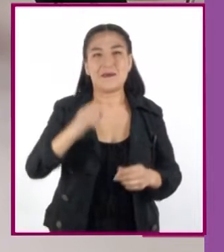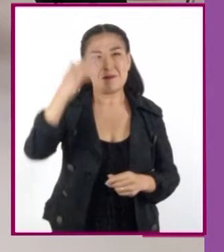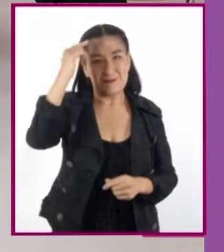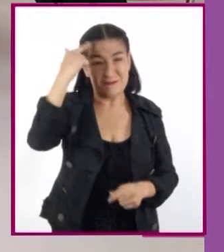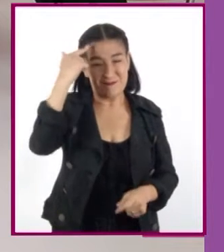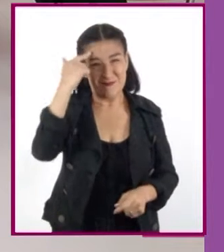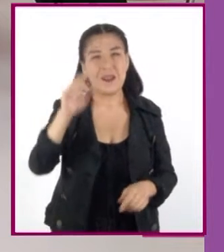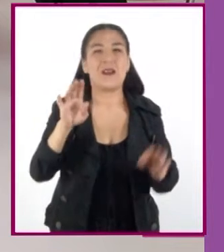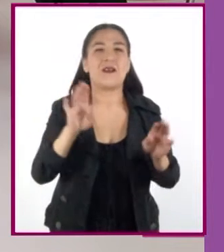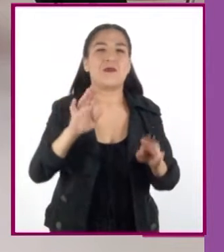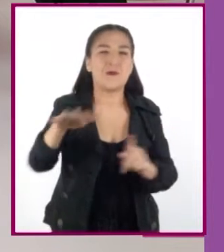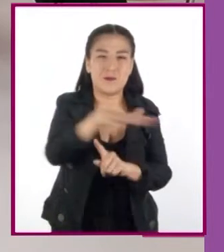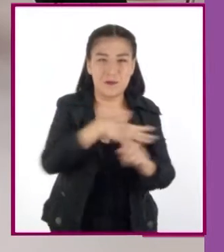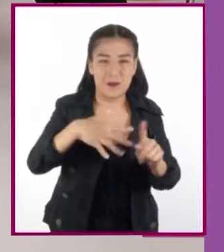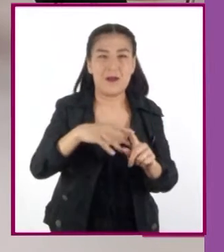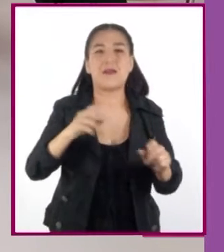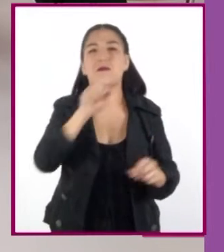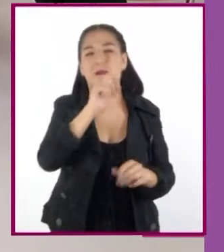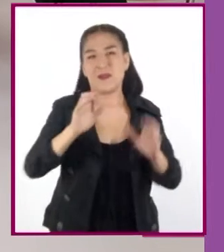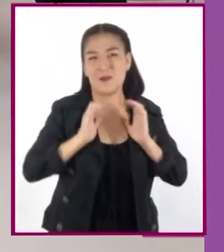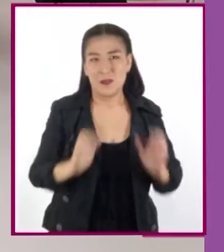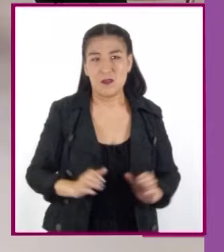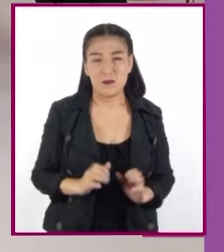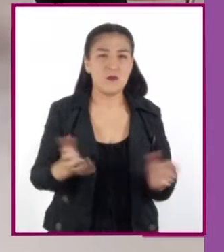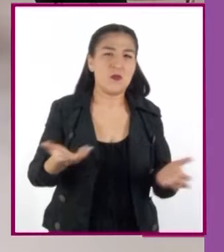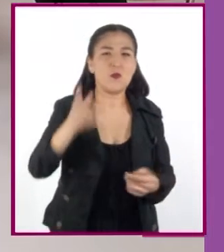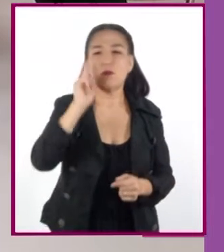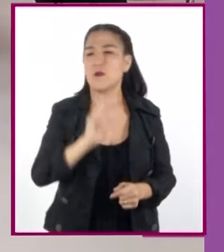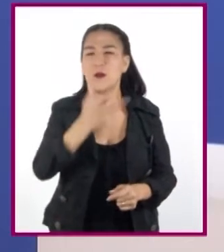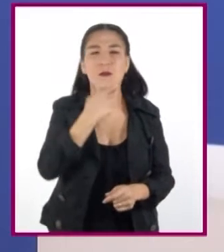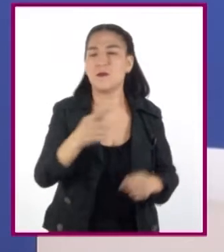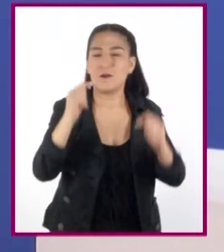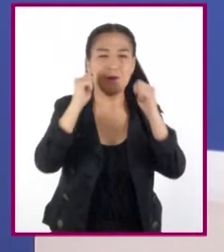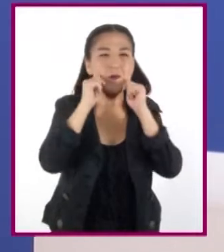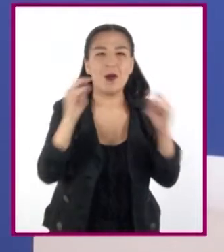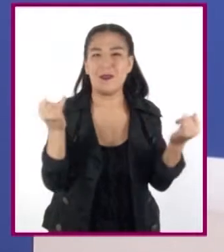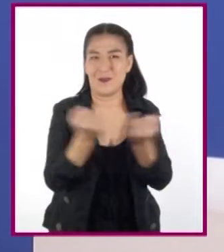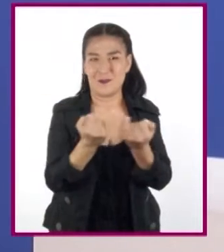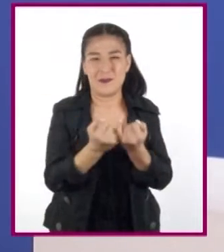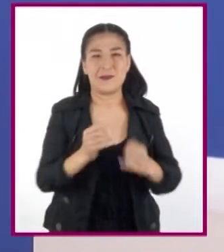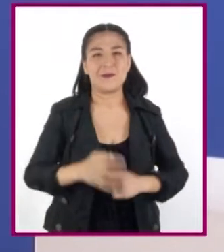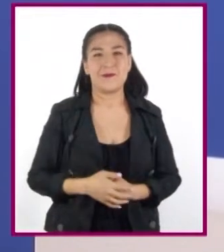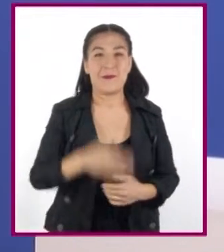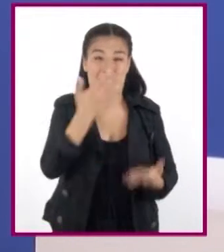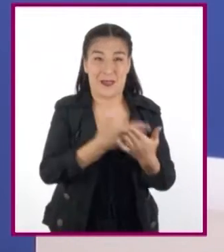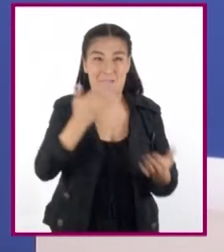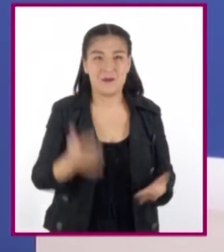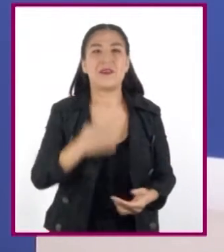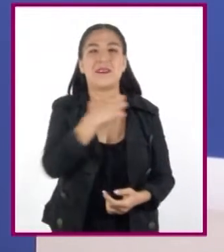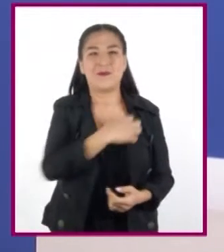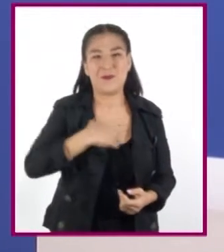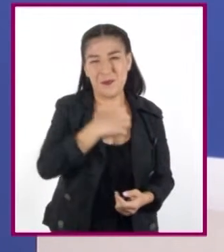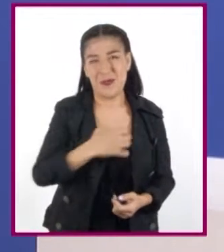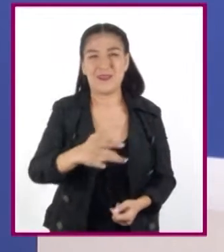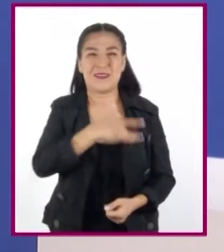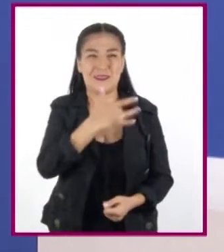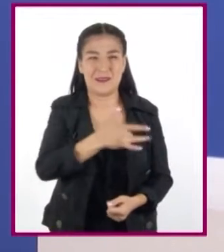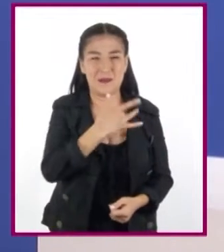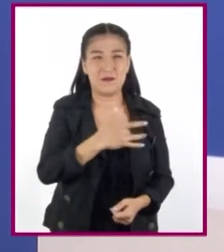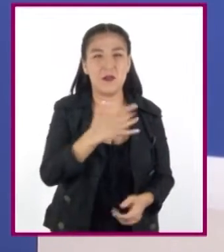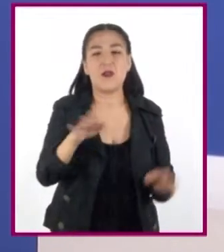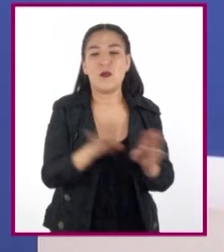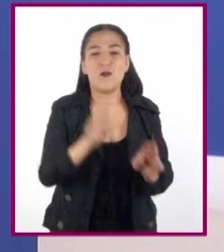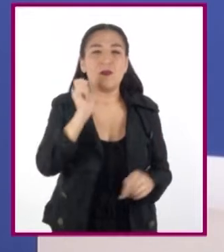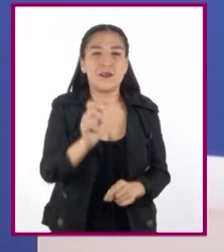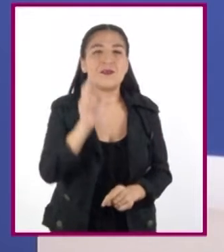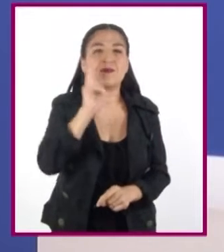social, no importando ni el género que tengamos. Actualmente las emociones y los sentimientos dejaron